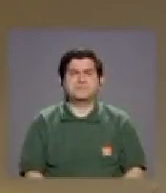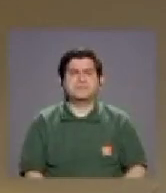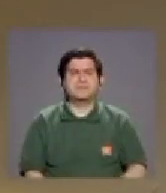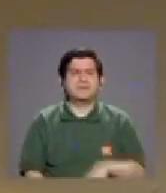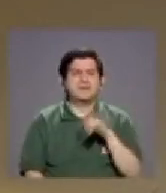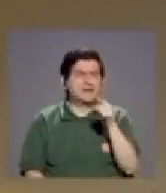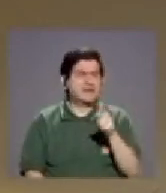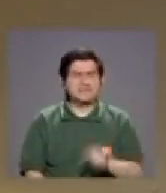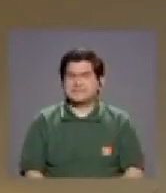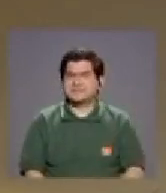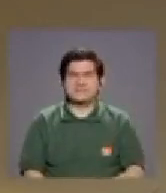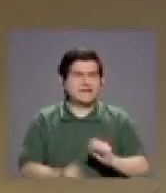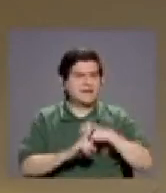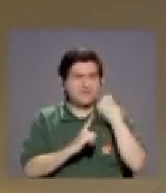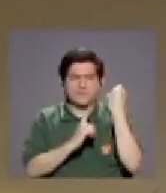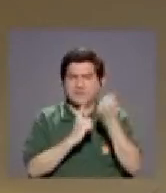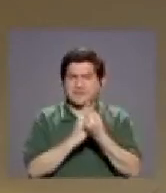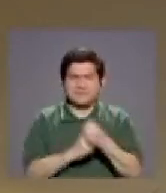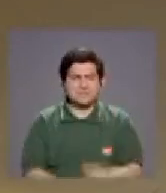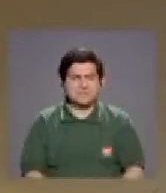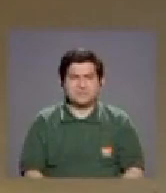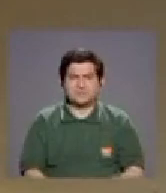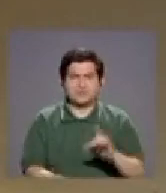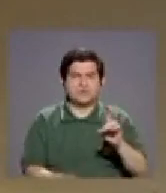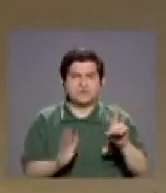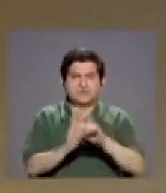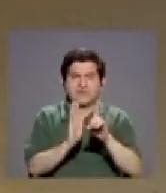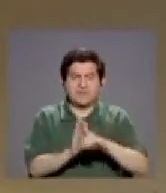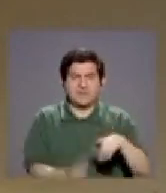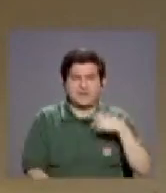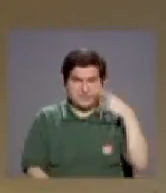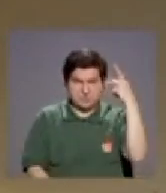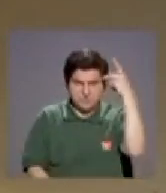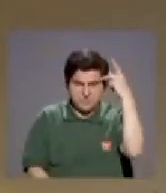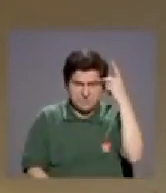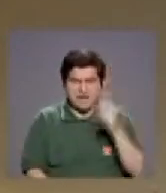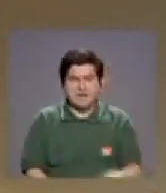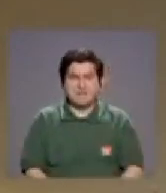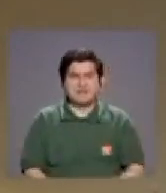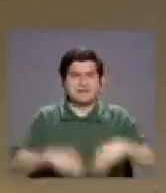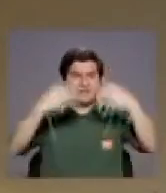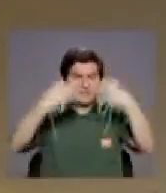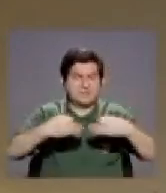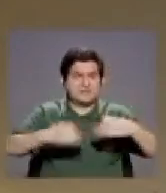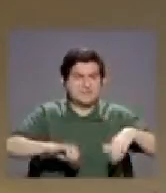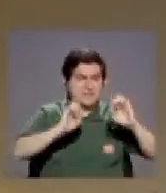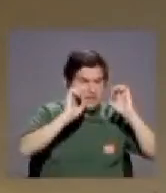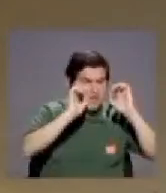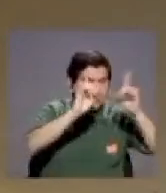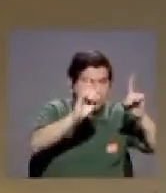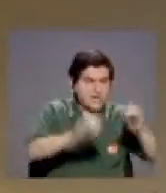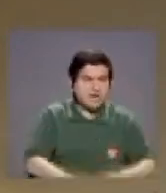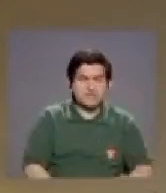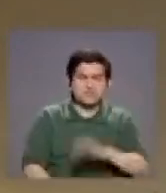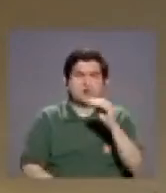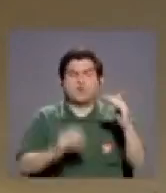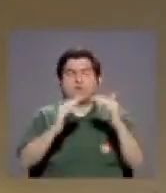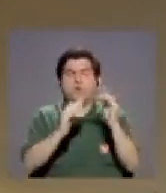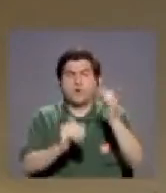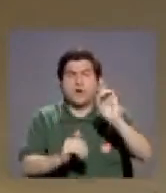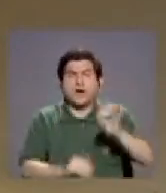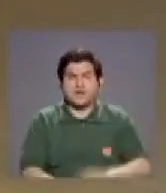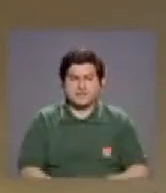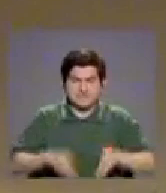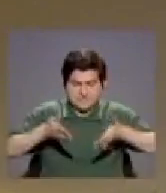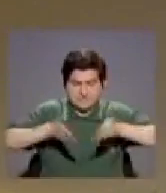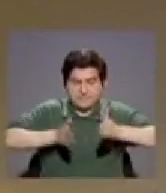es el tema del derecho del padre de decidir la educación, la ubicación de la casa de sus